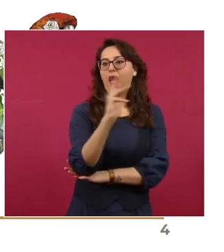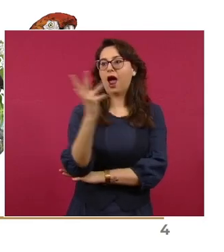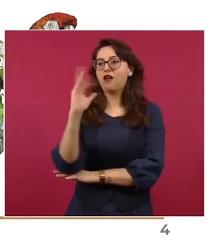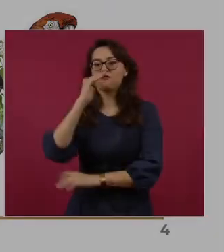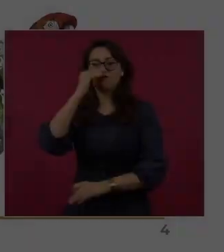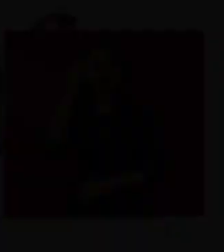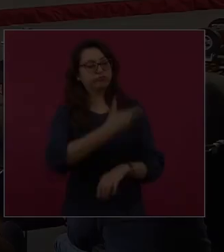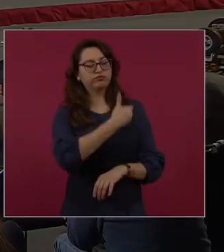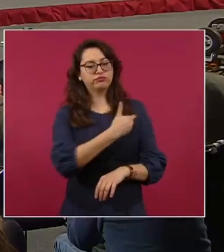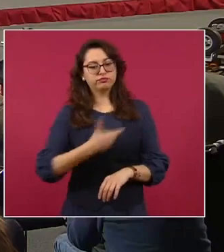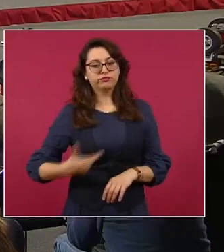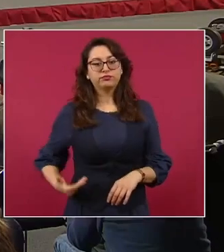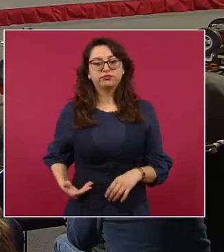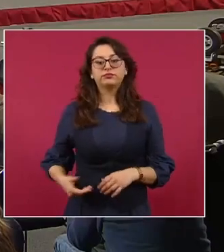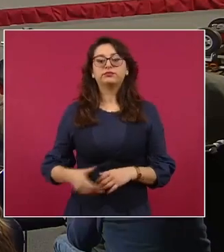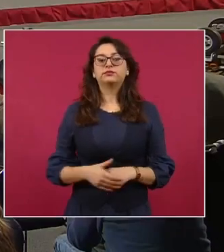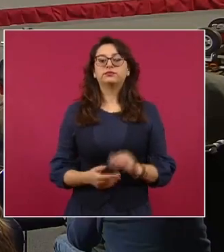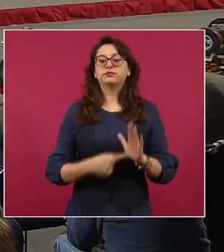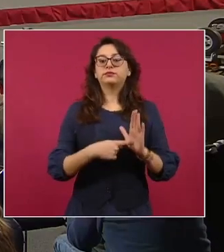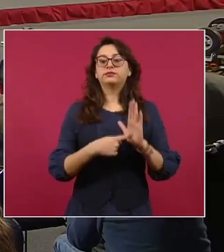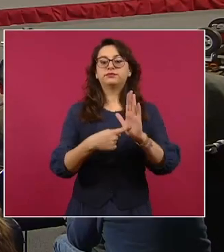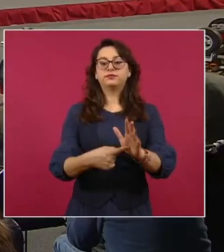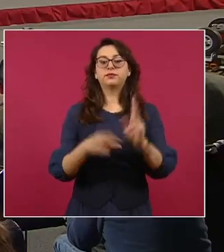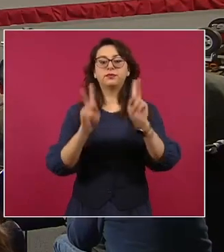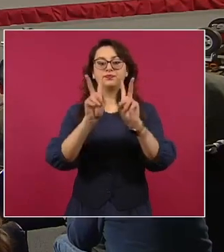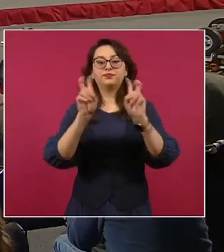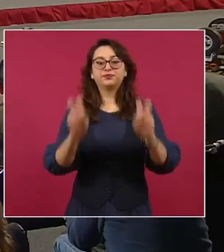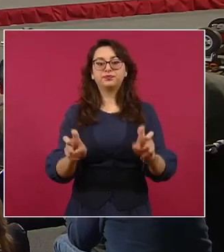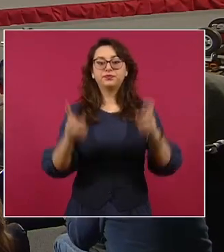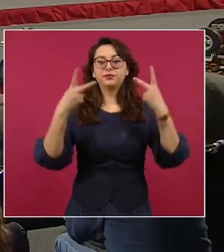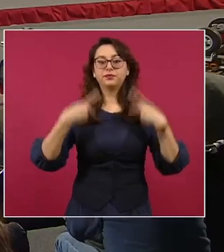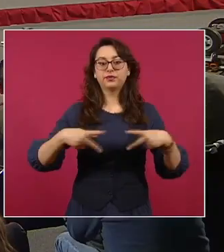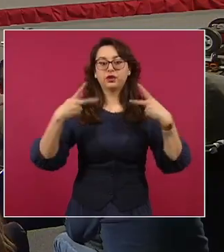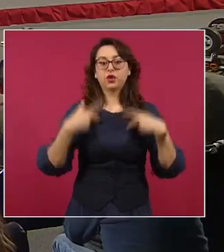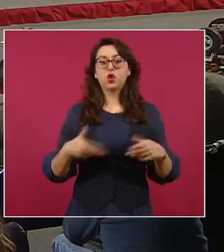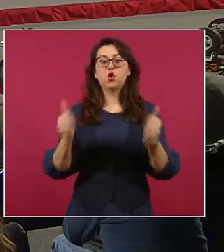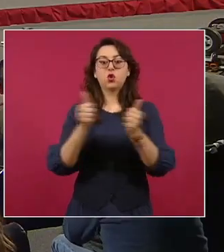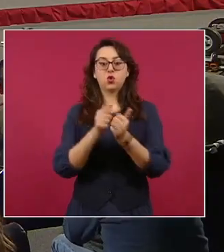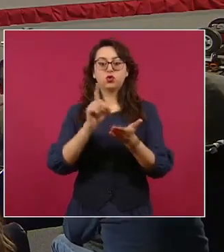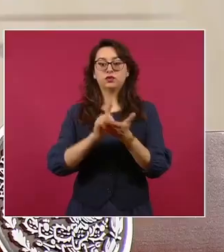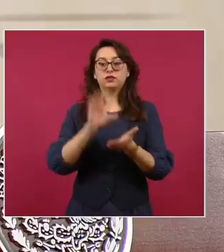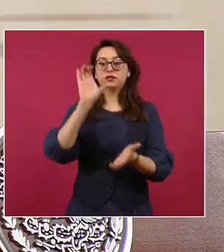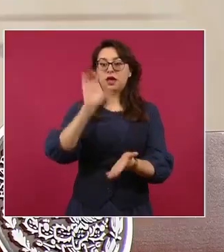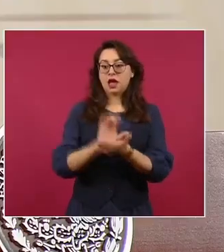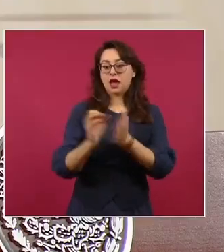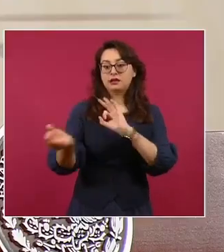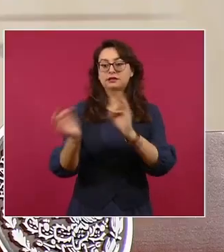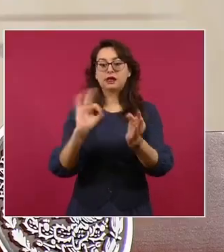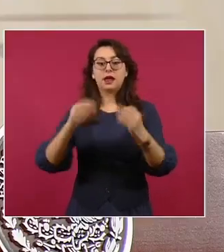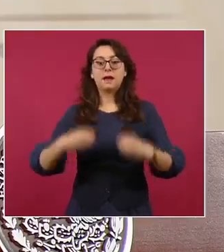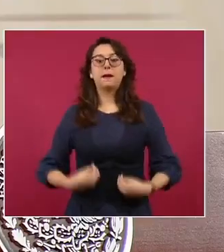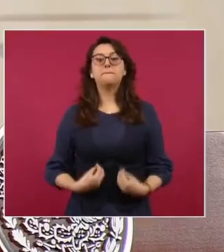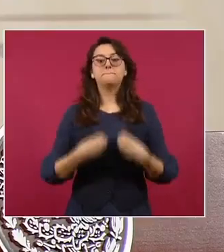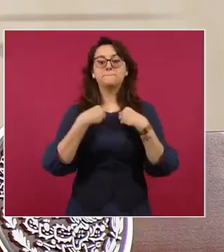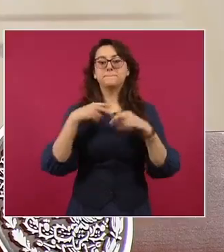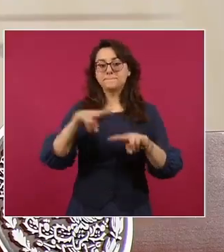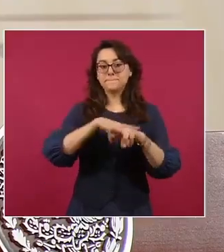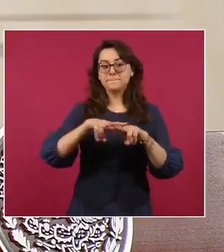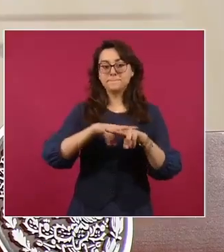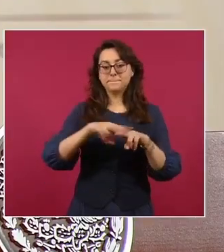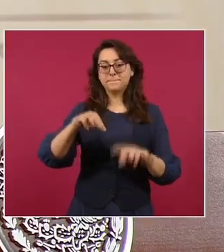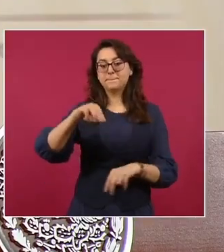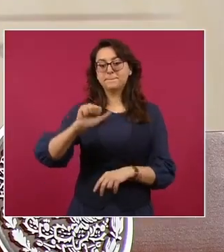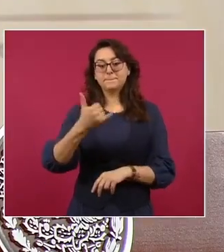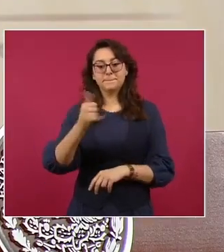línea del Tren Maya. Lo referente a la pensión para personas con discapacidad en la ruta del Tren Maya. Adelante. Como ustedes